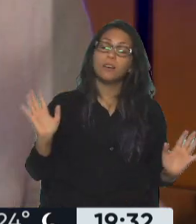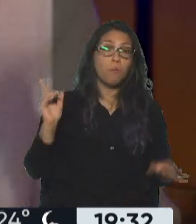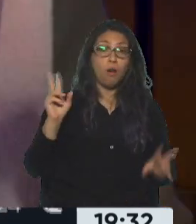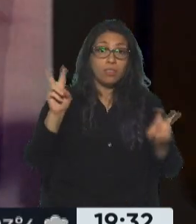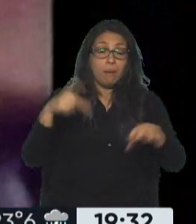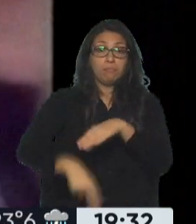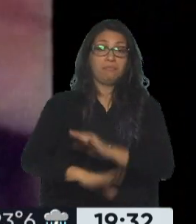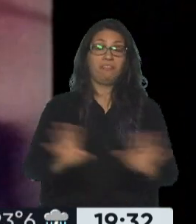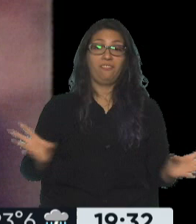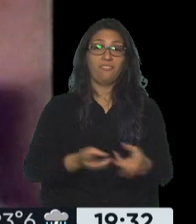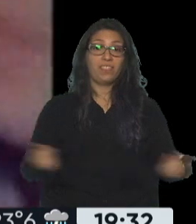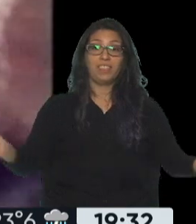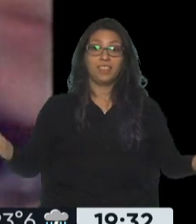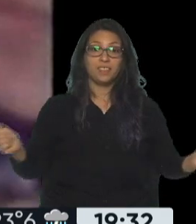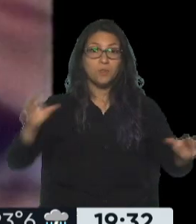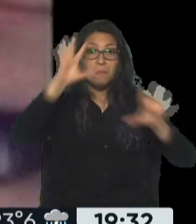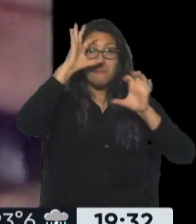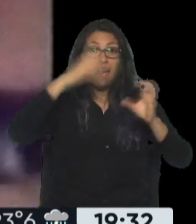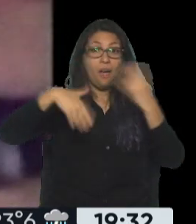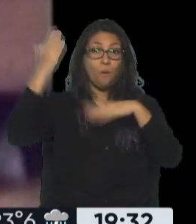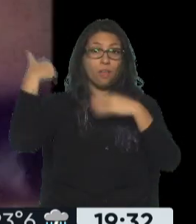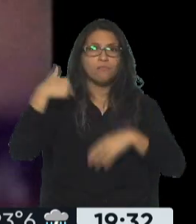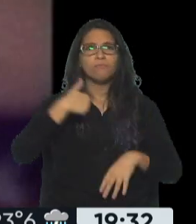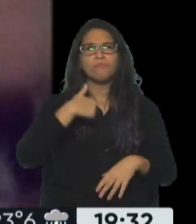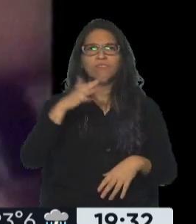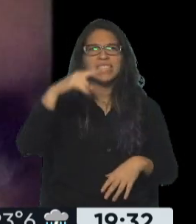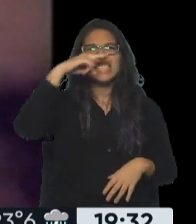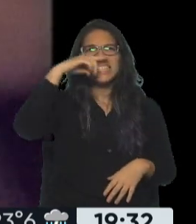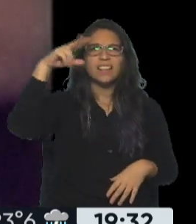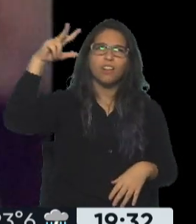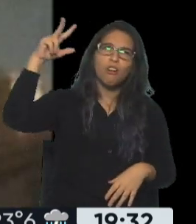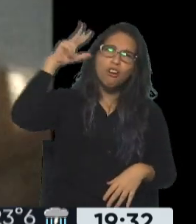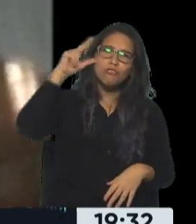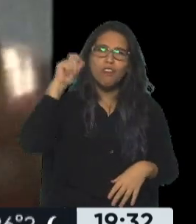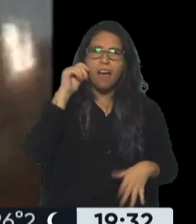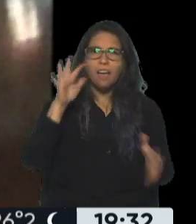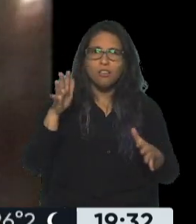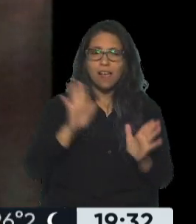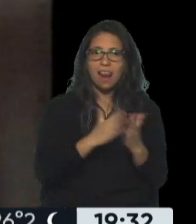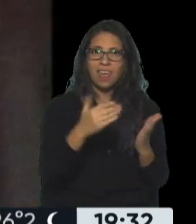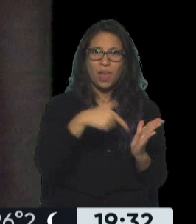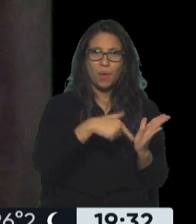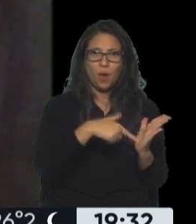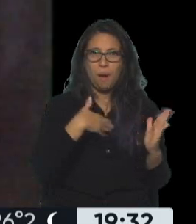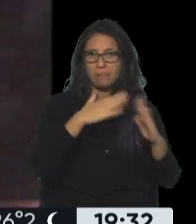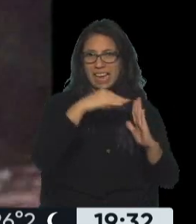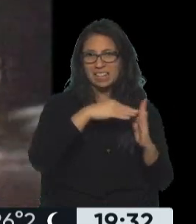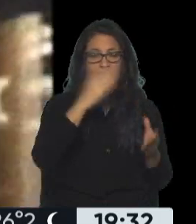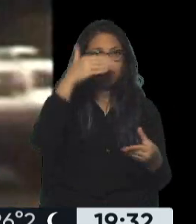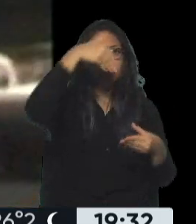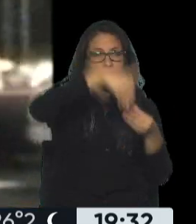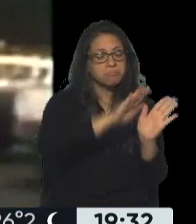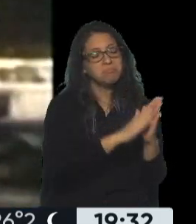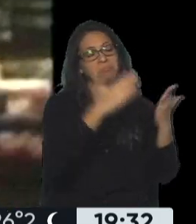acabó Yo me acuerdo que yo tendría siete ocho años y había un libro en mi casa con un señalador